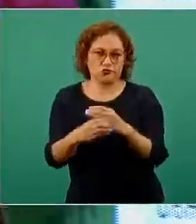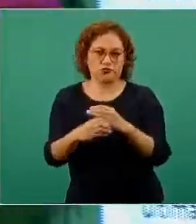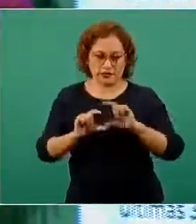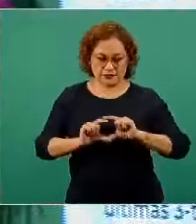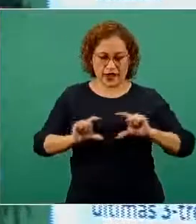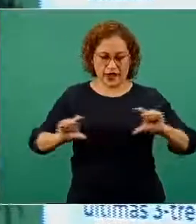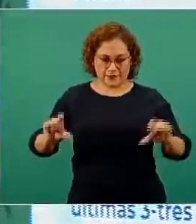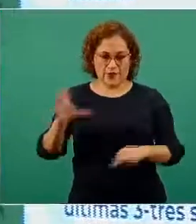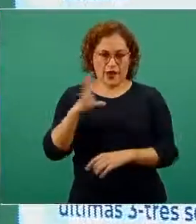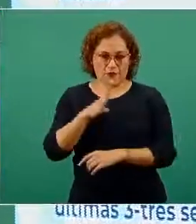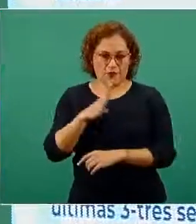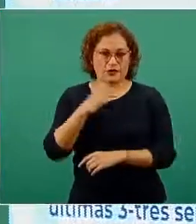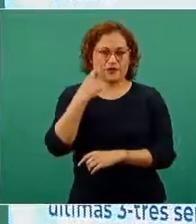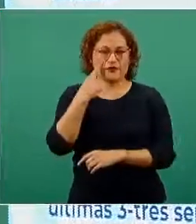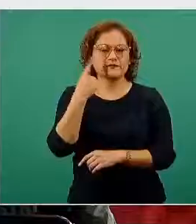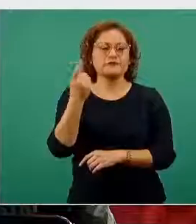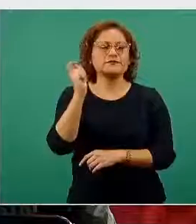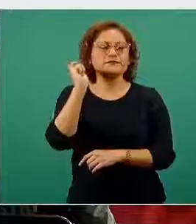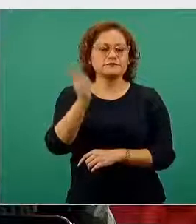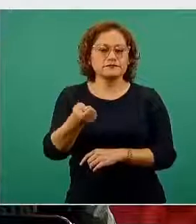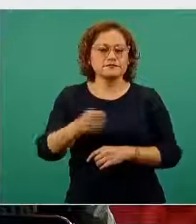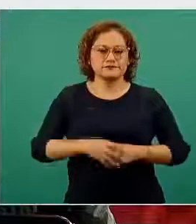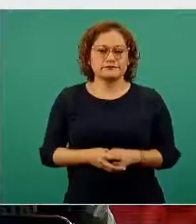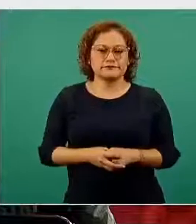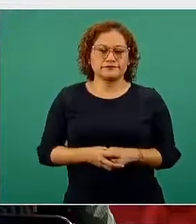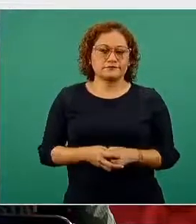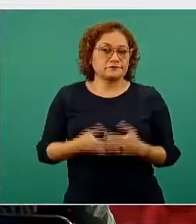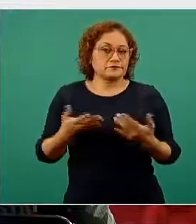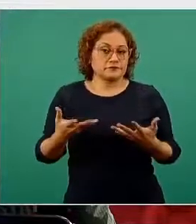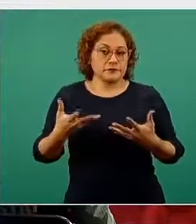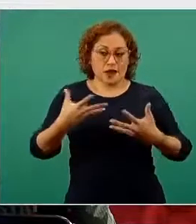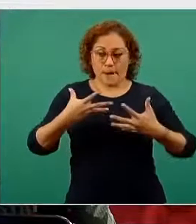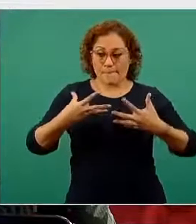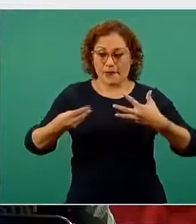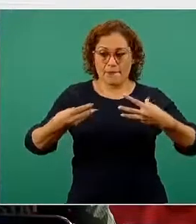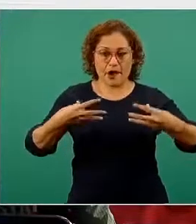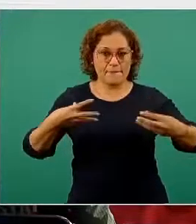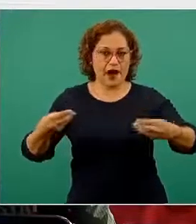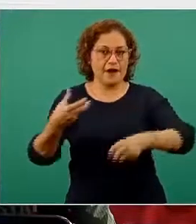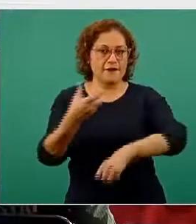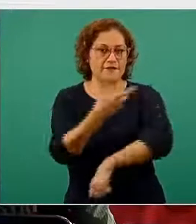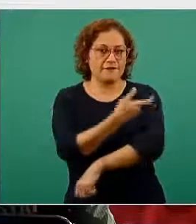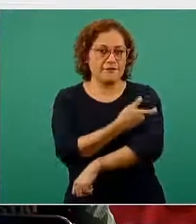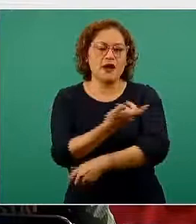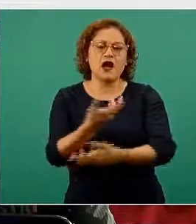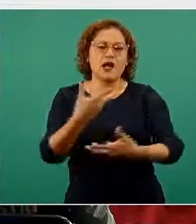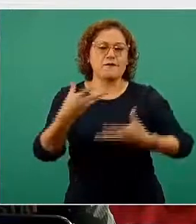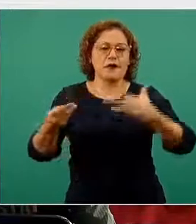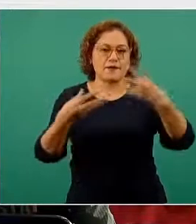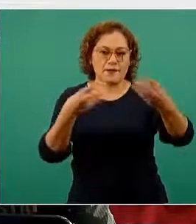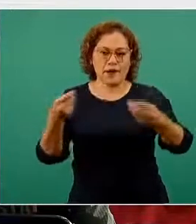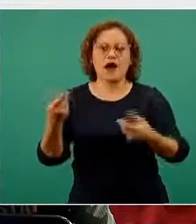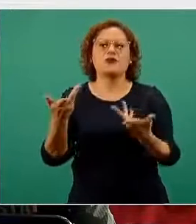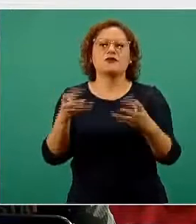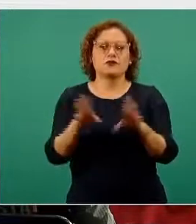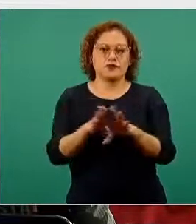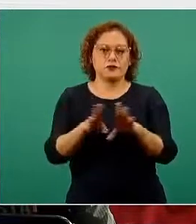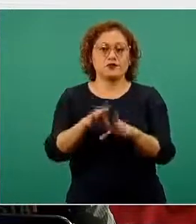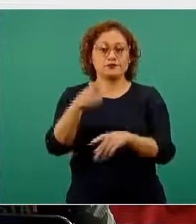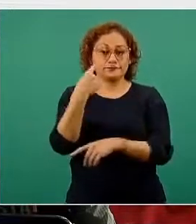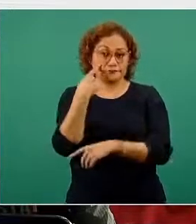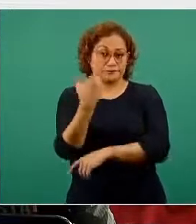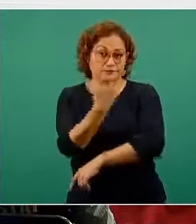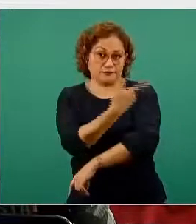El primero es cuál es el curso de la epidemia. Como hemos dicho, contrario a la intuición, la vacunación